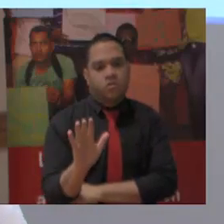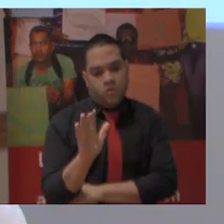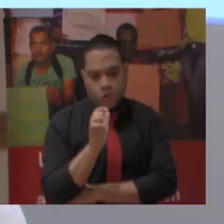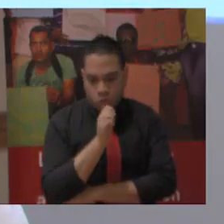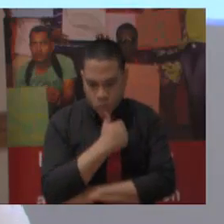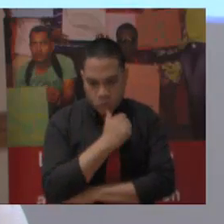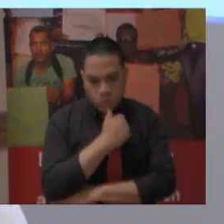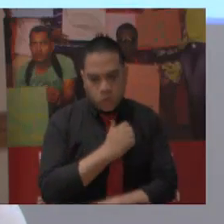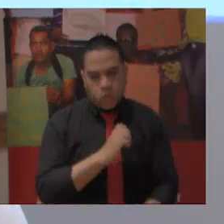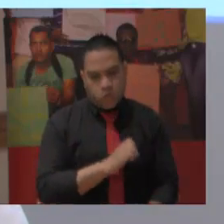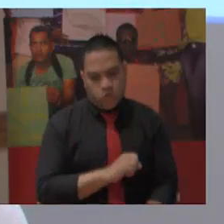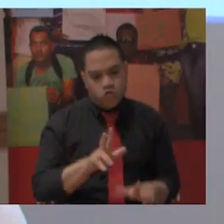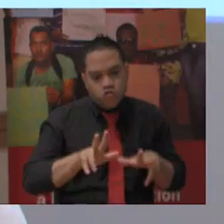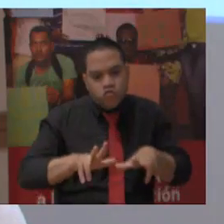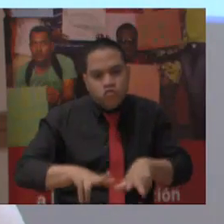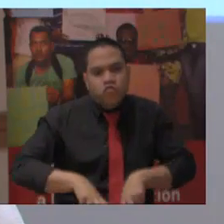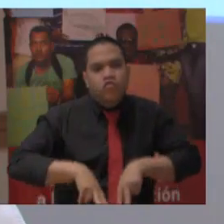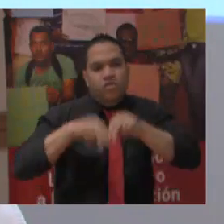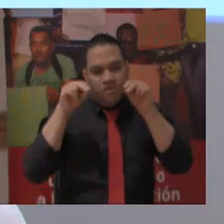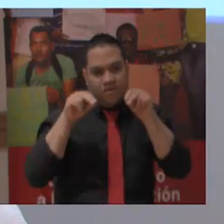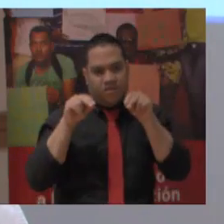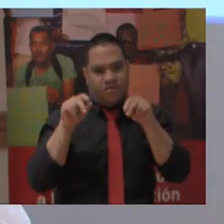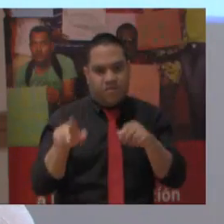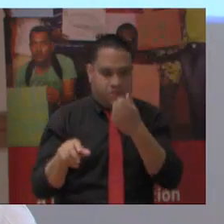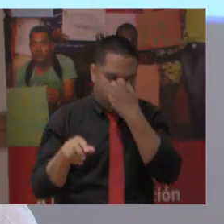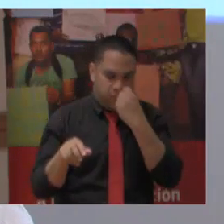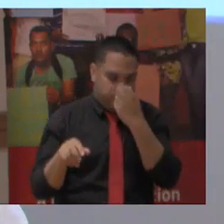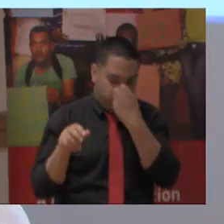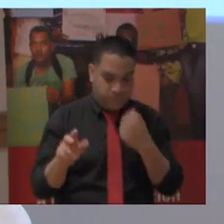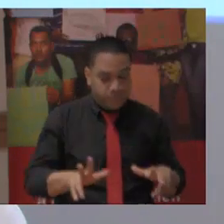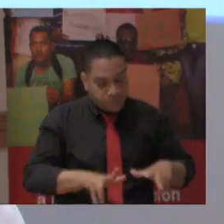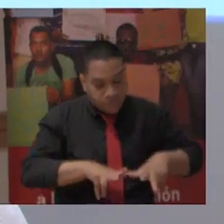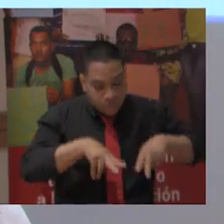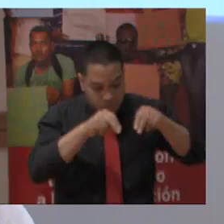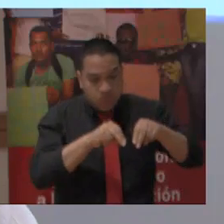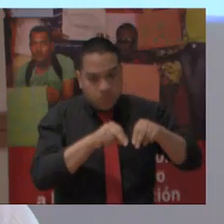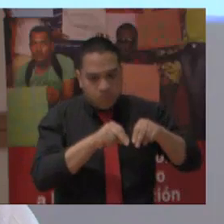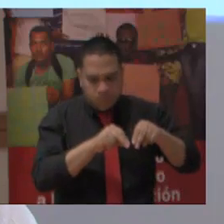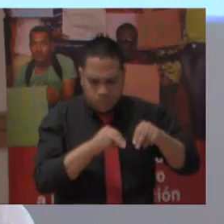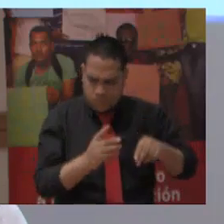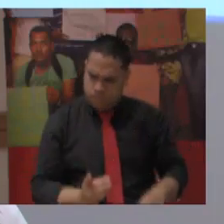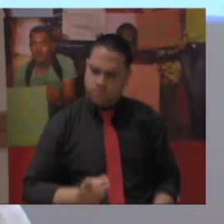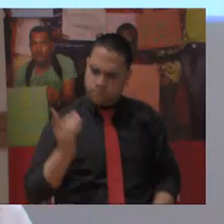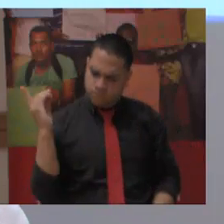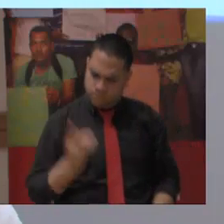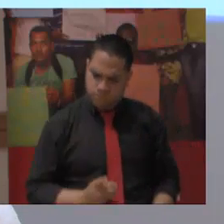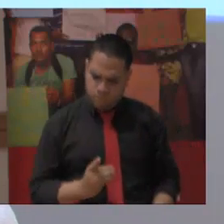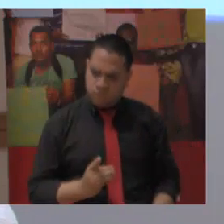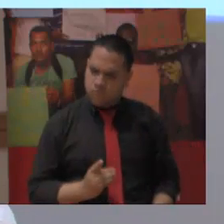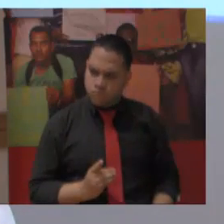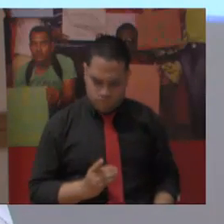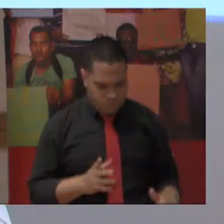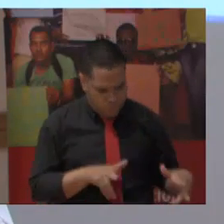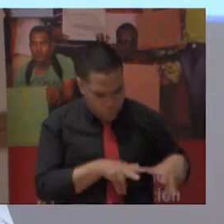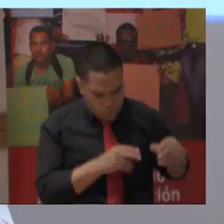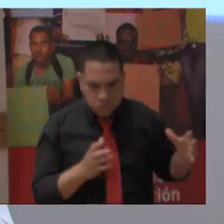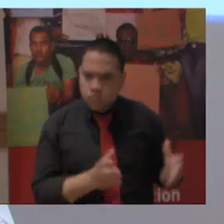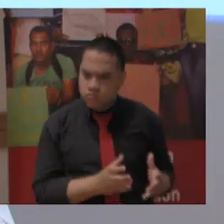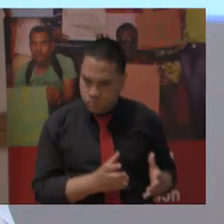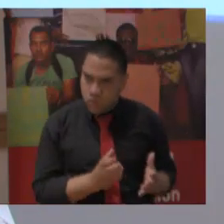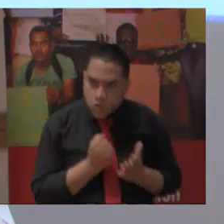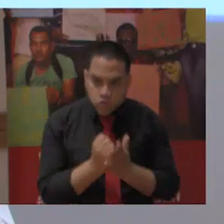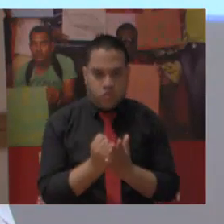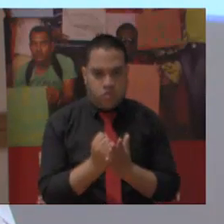dolor, nuestra sociedad tomó fondo, pero donde tomamos la decisión como sociedad que vamos a recuperar el